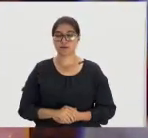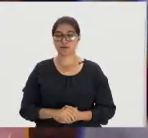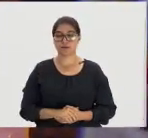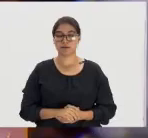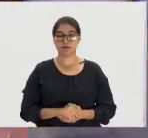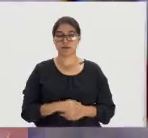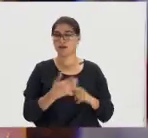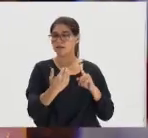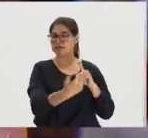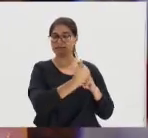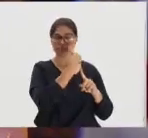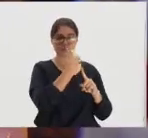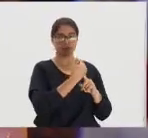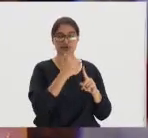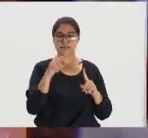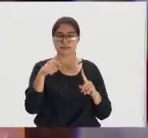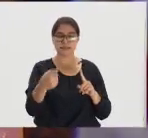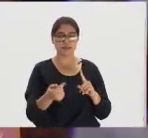conocimiento.